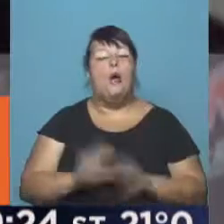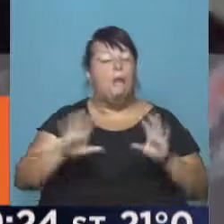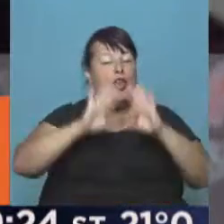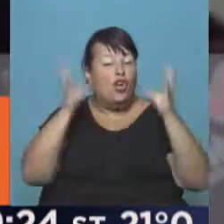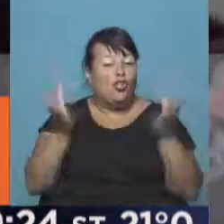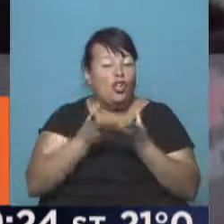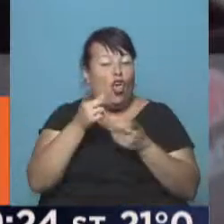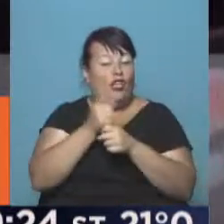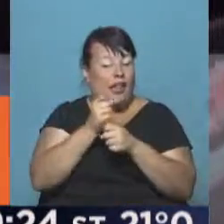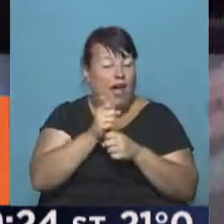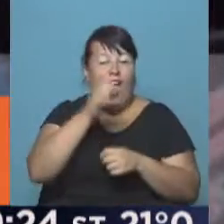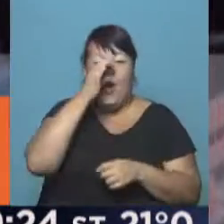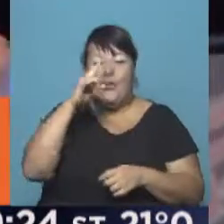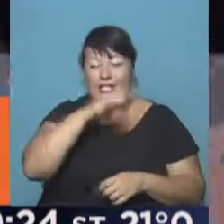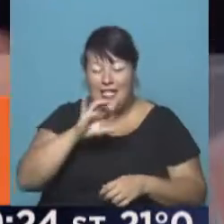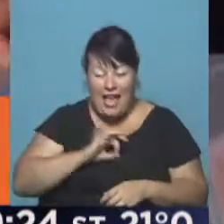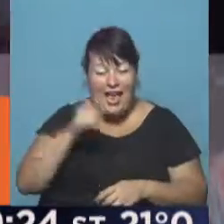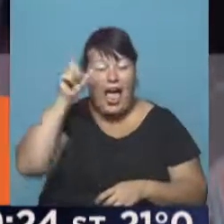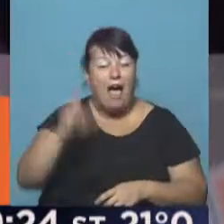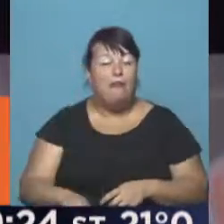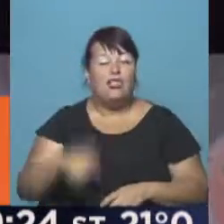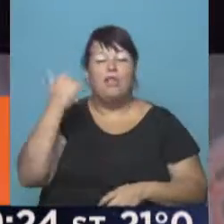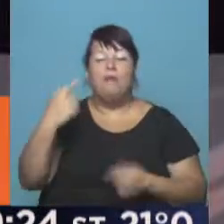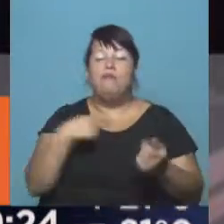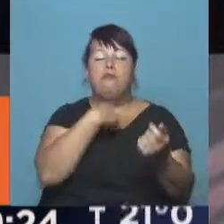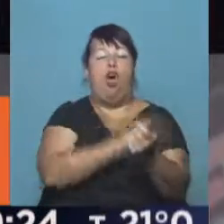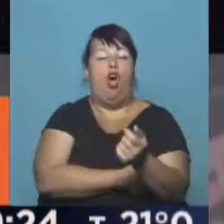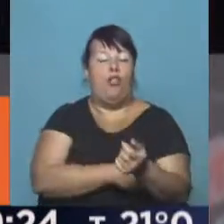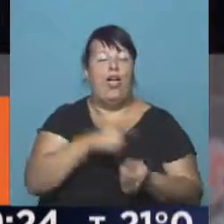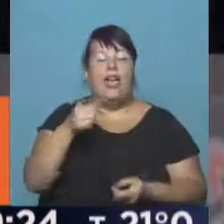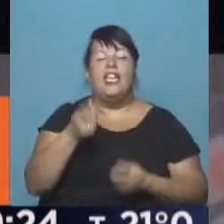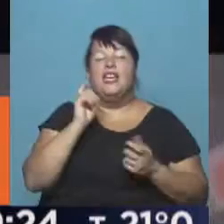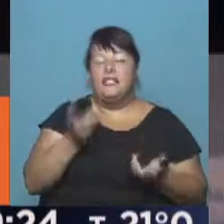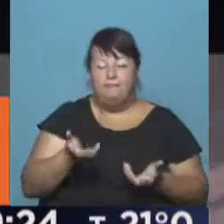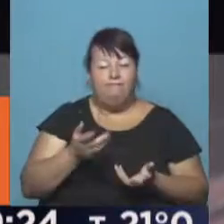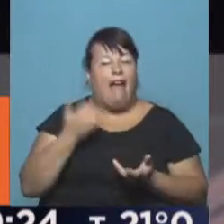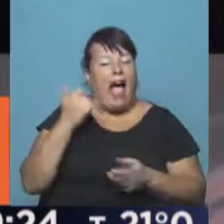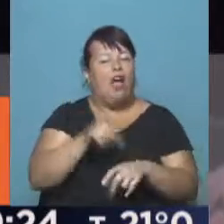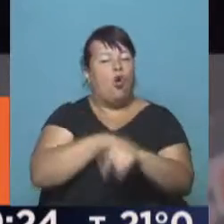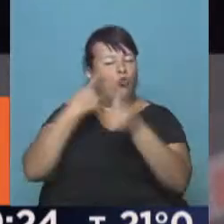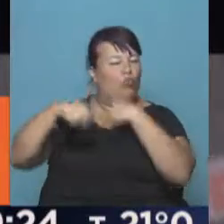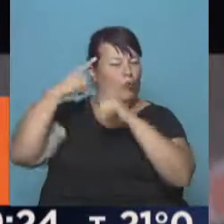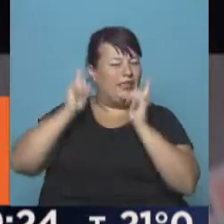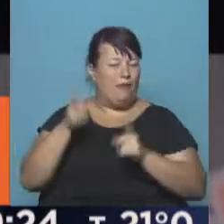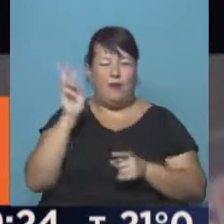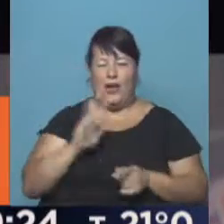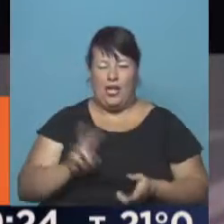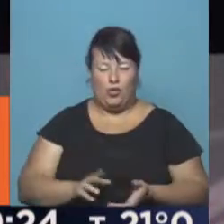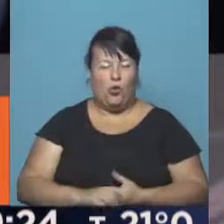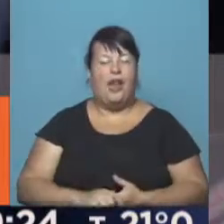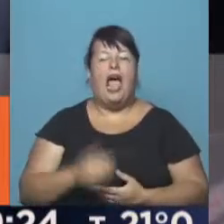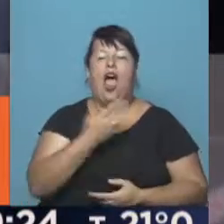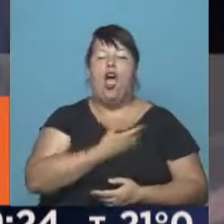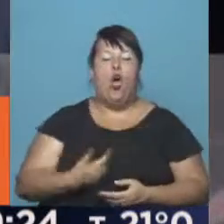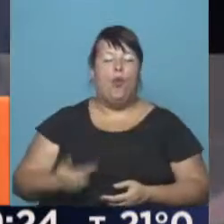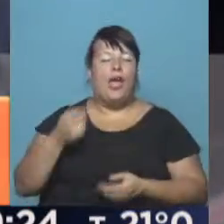la gestión de esos 27 años, el hombre que tenía el poder era Juan. Es decir, que hay una tradición también en Venezuela de